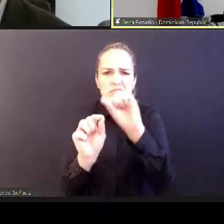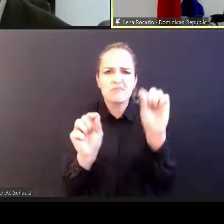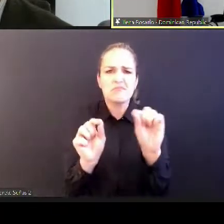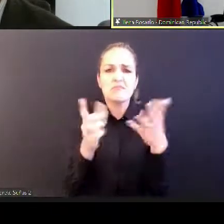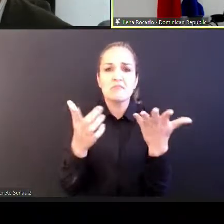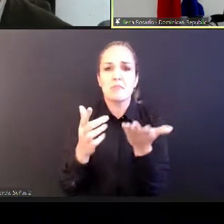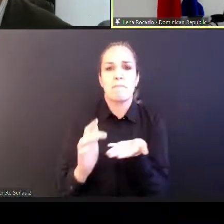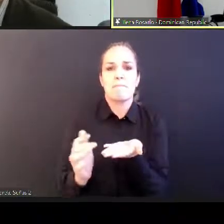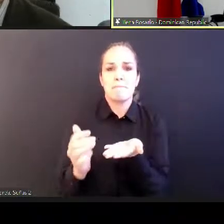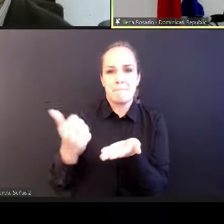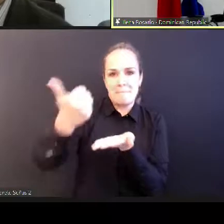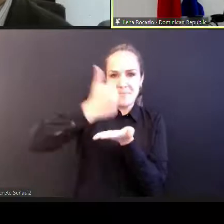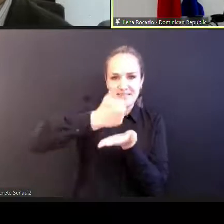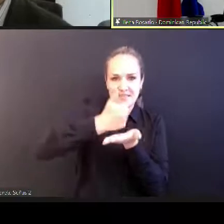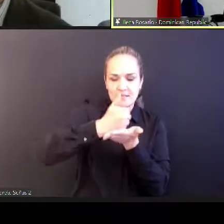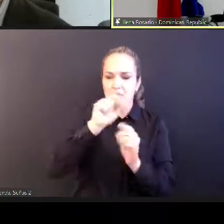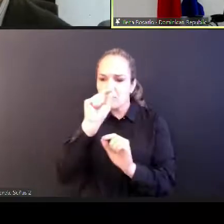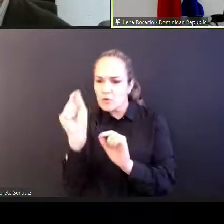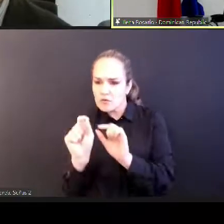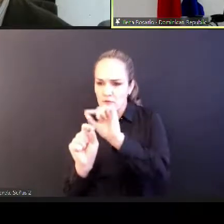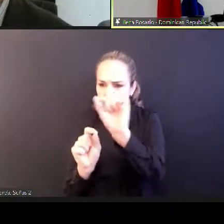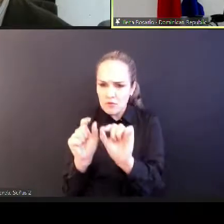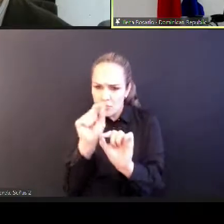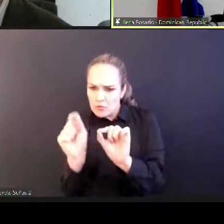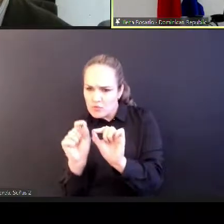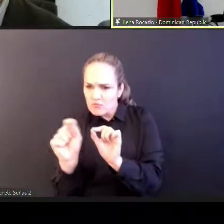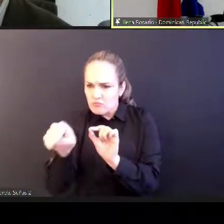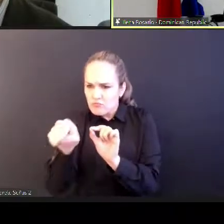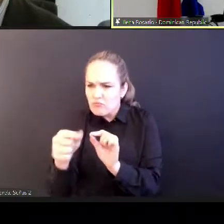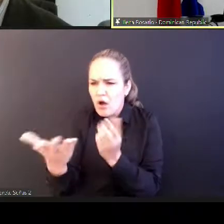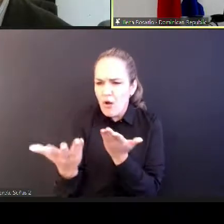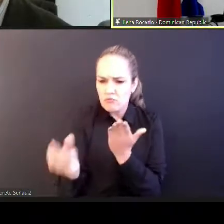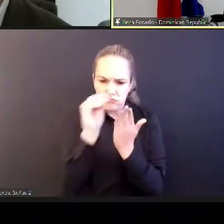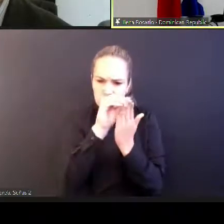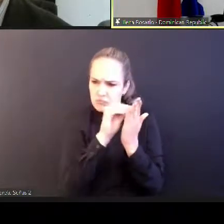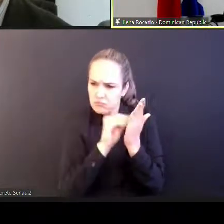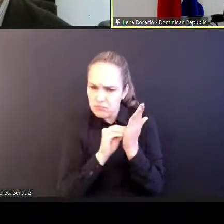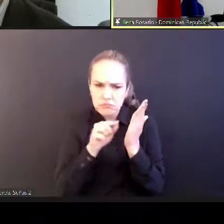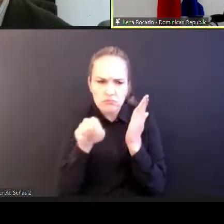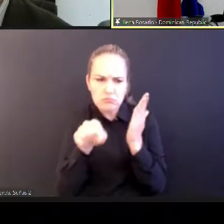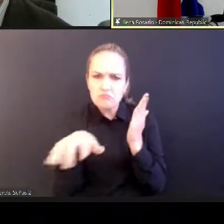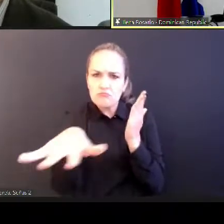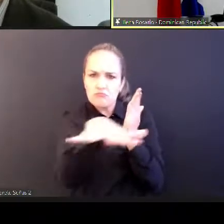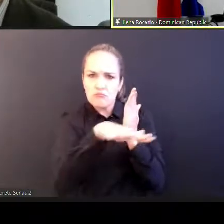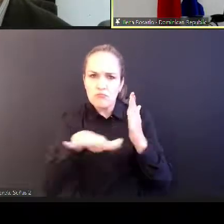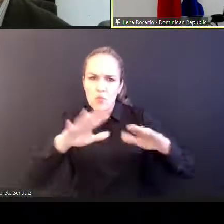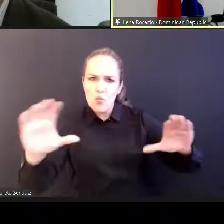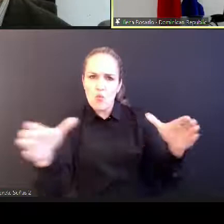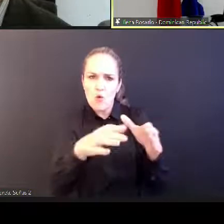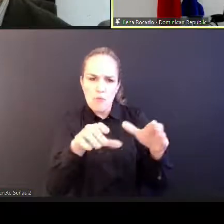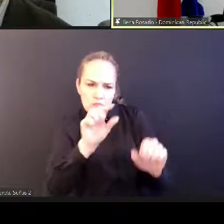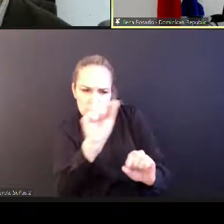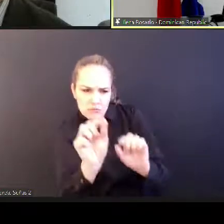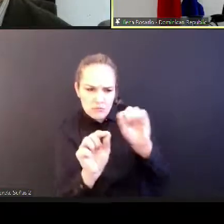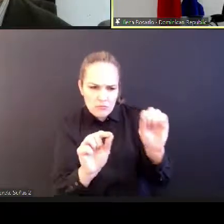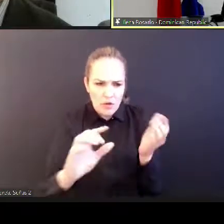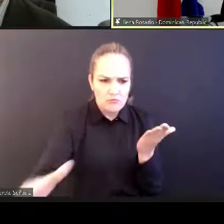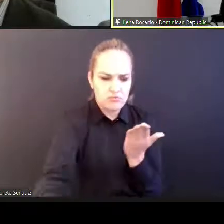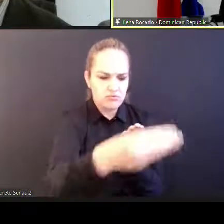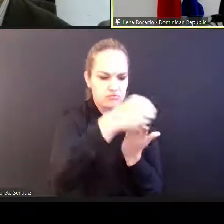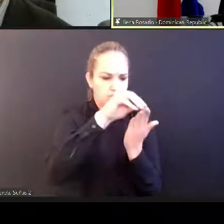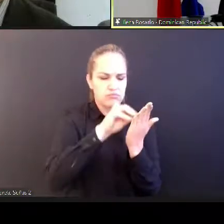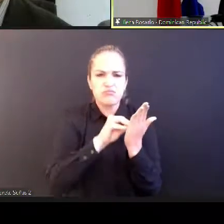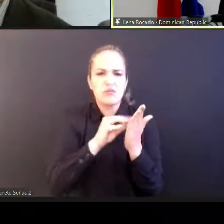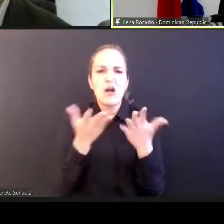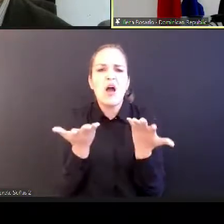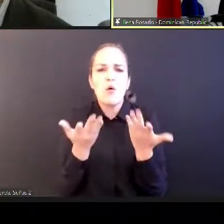presenciales a estos sectores que componen las 5 mesas sectoriales. Y obviamente todo ese trabajo también se hizo en el marco del Comité